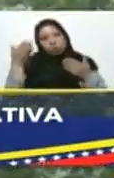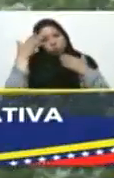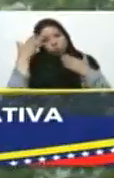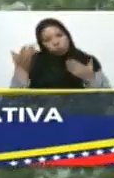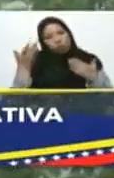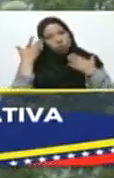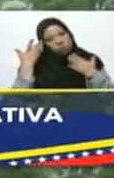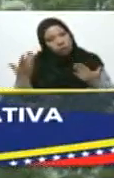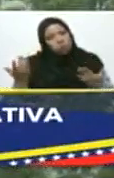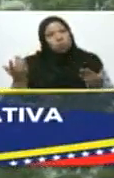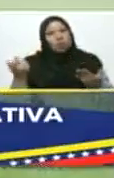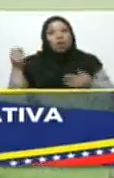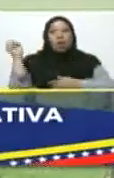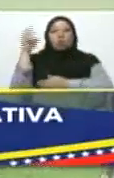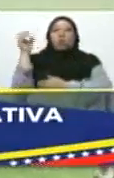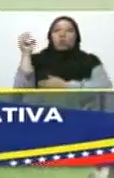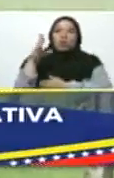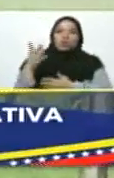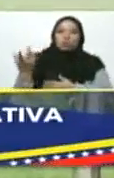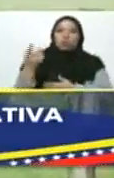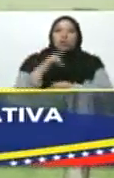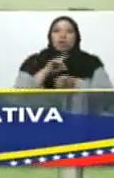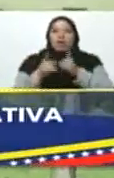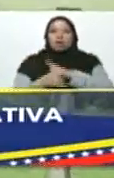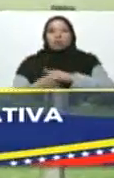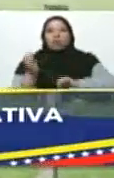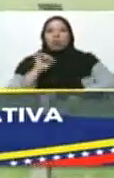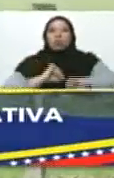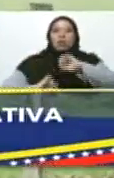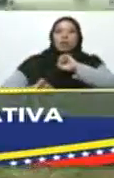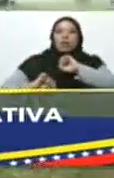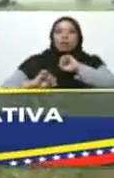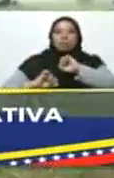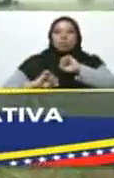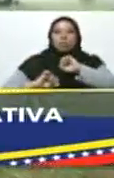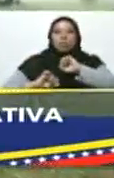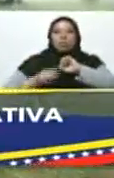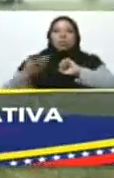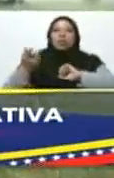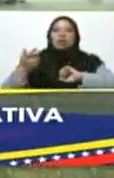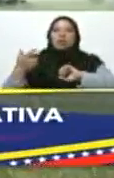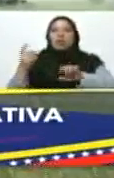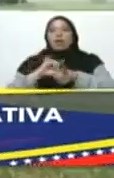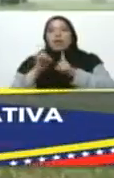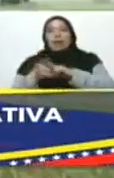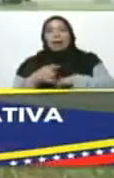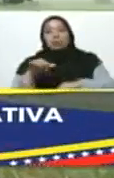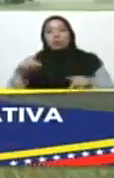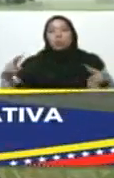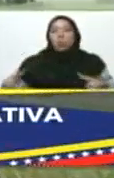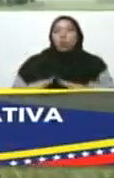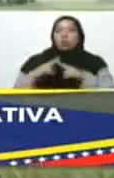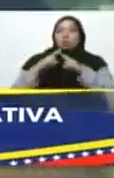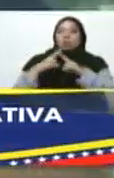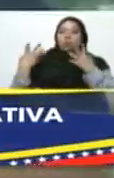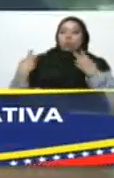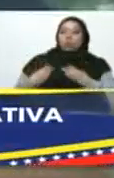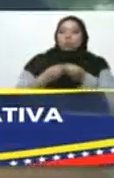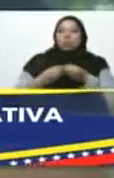saludo a este Congreso de cambio contra el cambio climático, para mitigar los efectos del cambio climático. Nos encontramos acá con